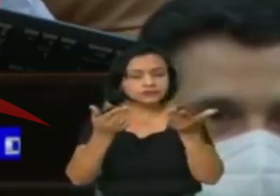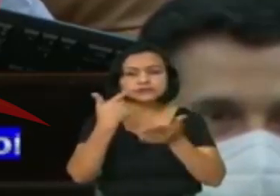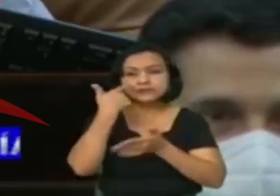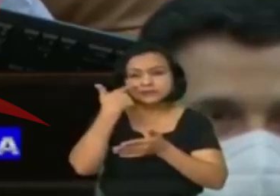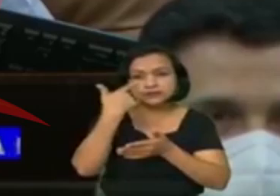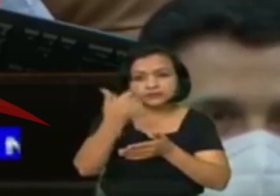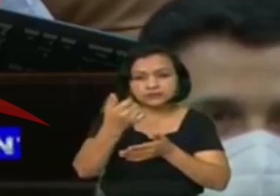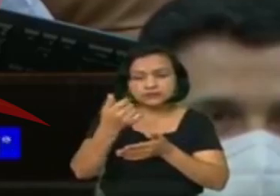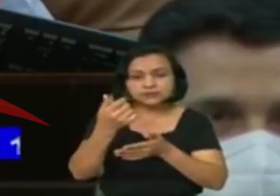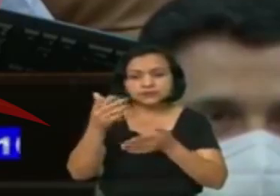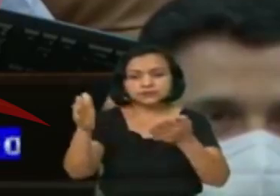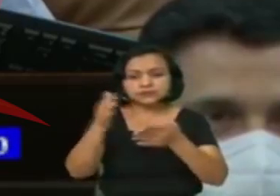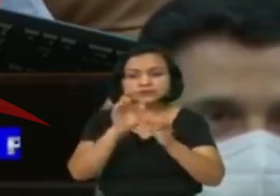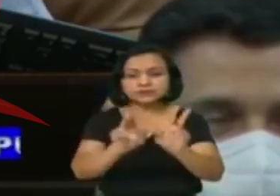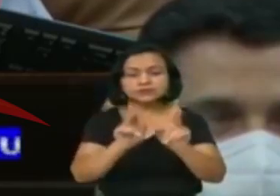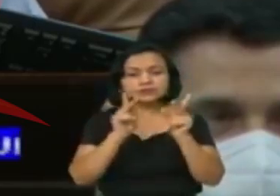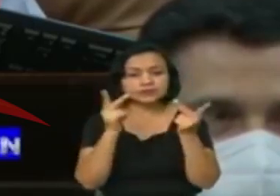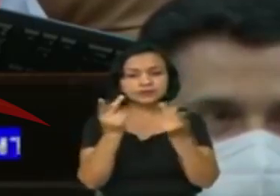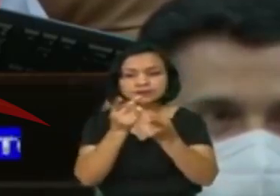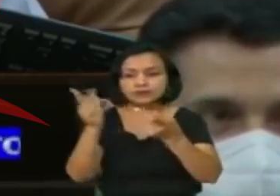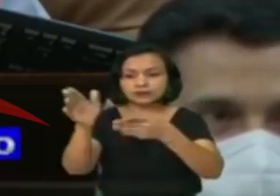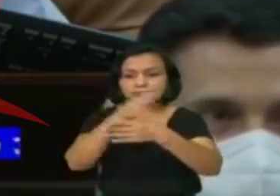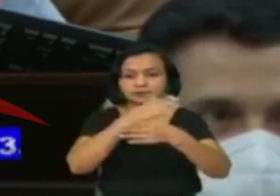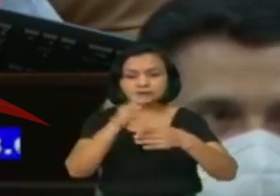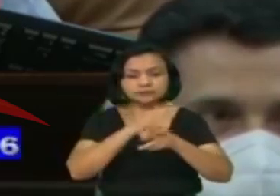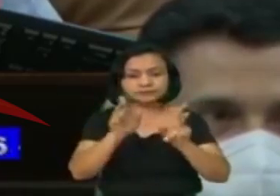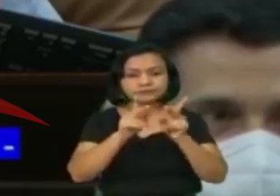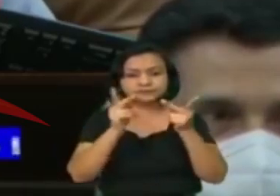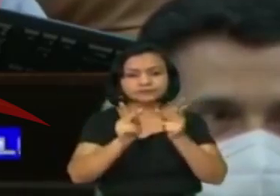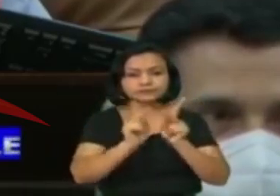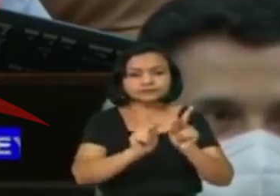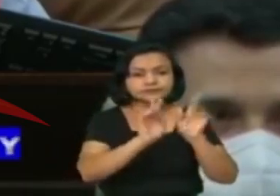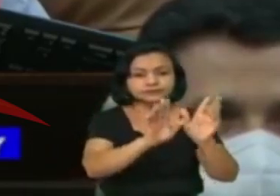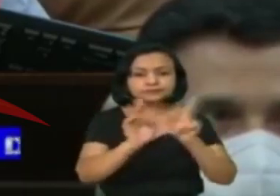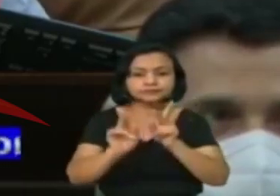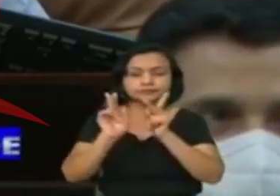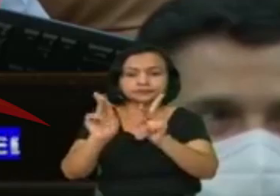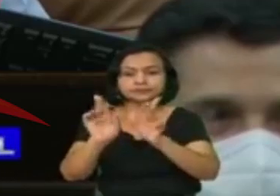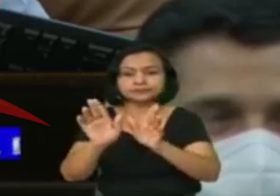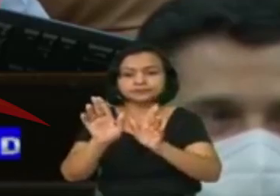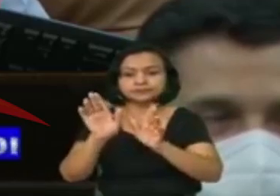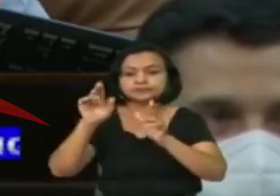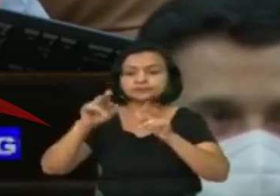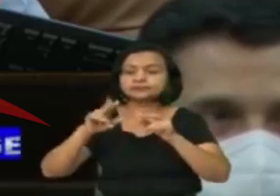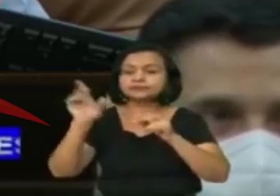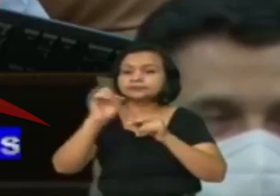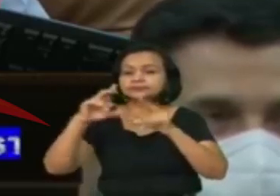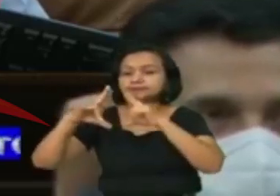reconocieron a estos pueblos, en particular de la costa Caribe. Entre